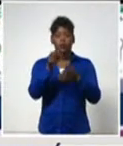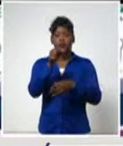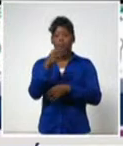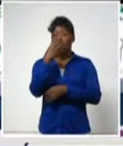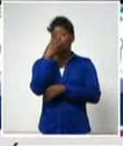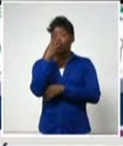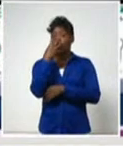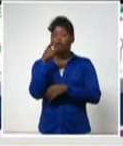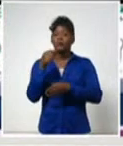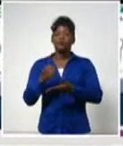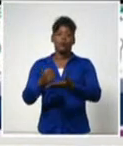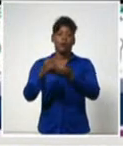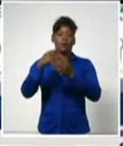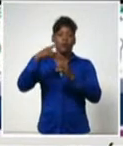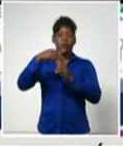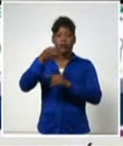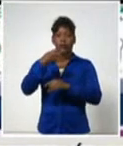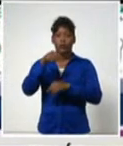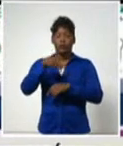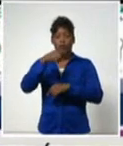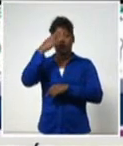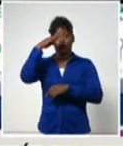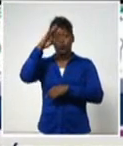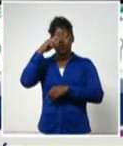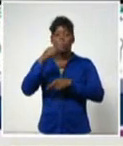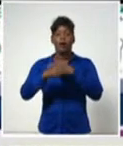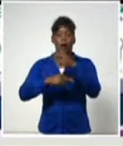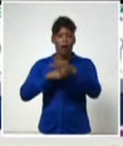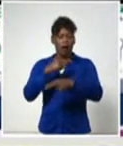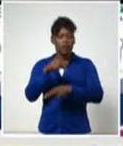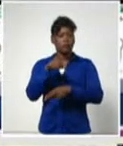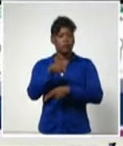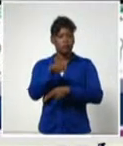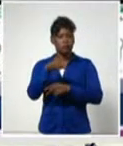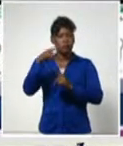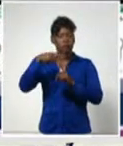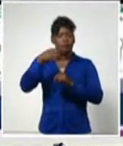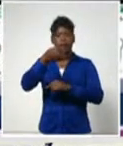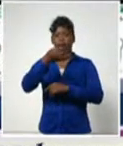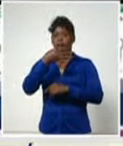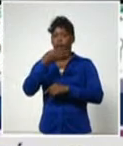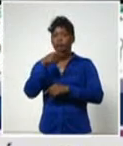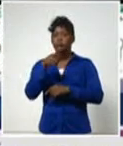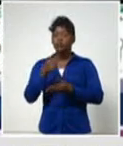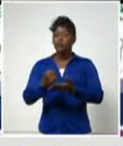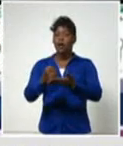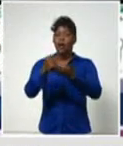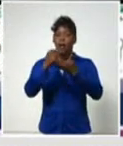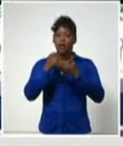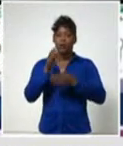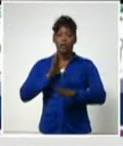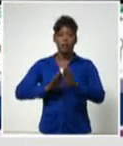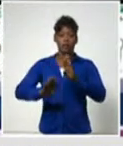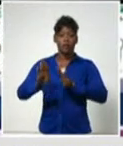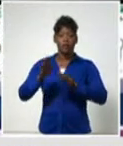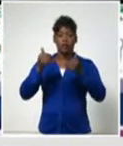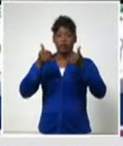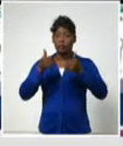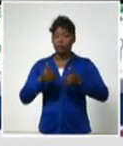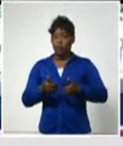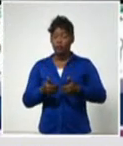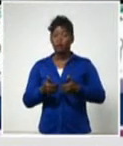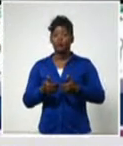que Cuba lo utiliza como parte del protocolo de atención a los pacientes que padecen la enfermedad en nuestro país y que ha